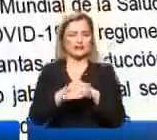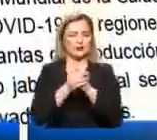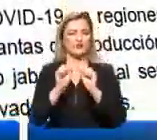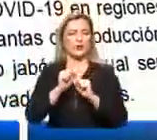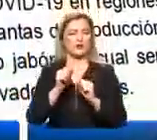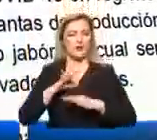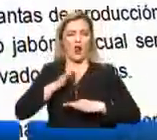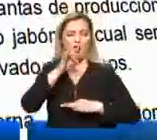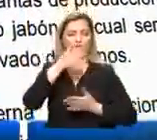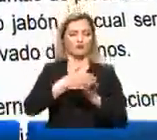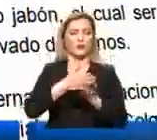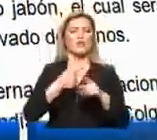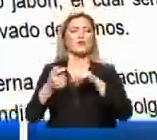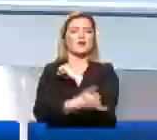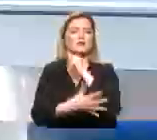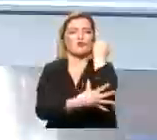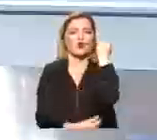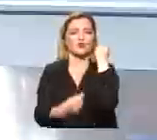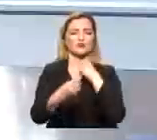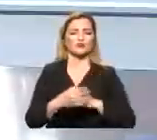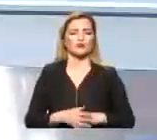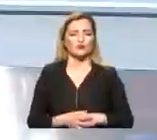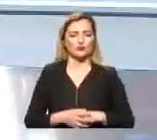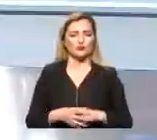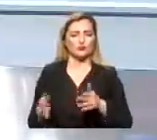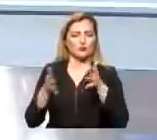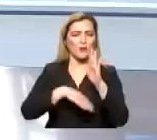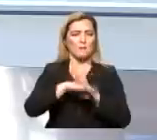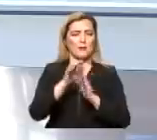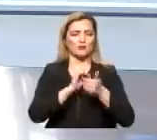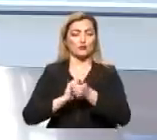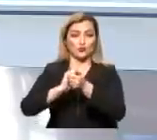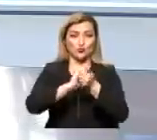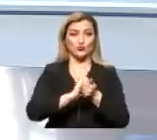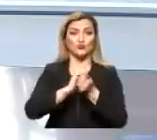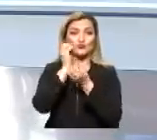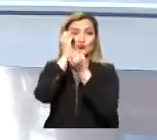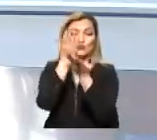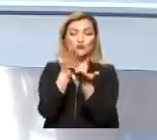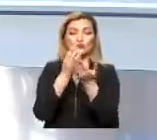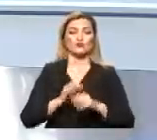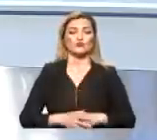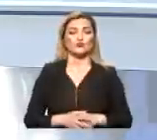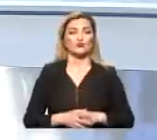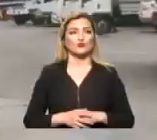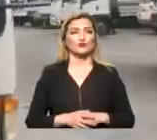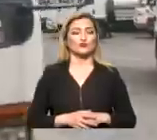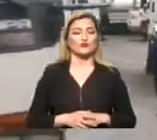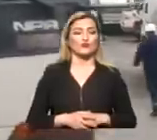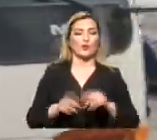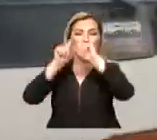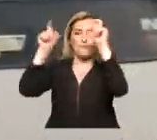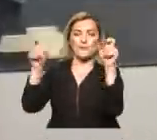del virus en regiones vulnerables. Y más muestras de solidaridad. Les contamos ahora que la pasteurizadora